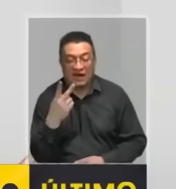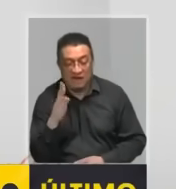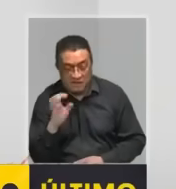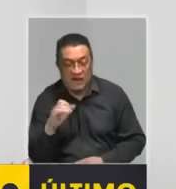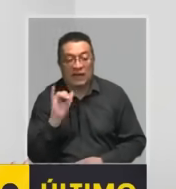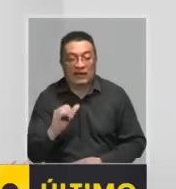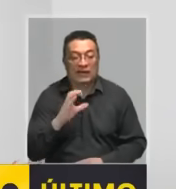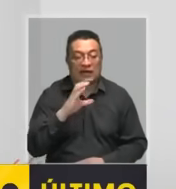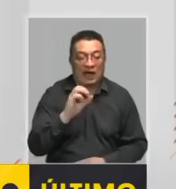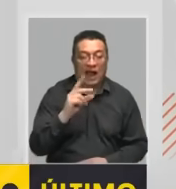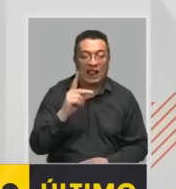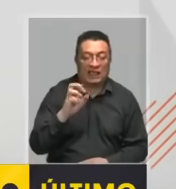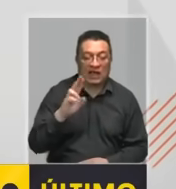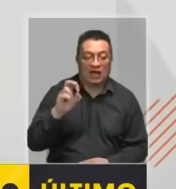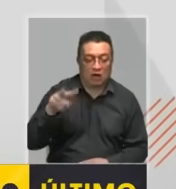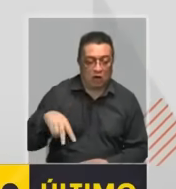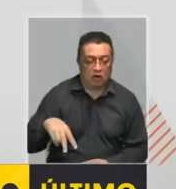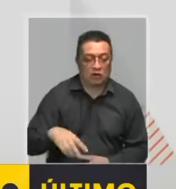Calderón.